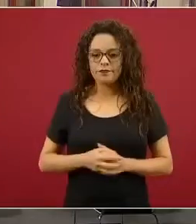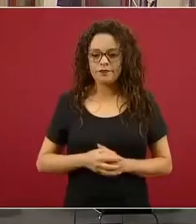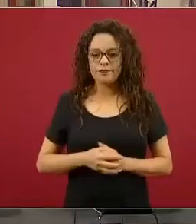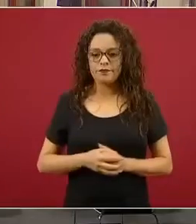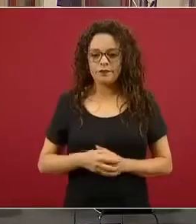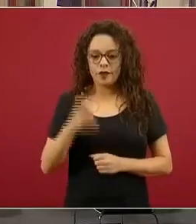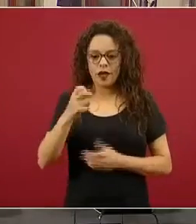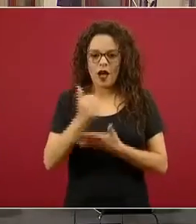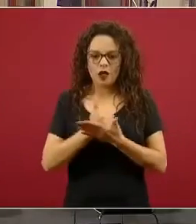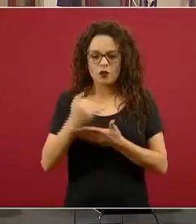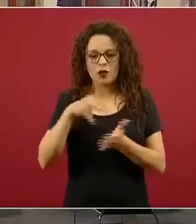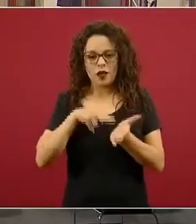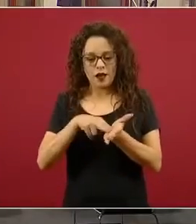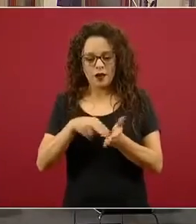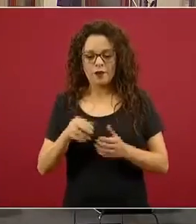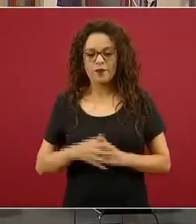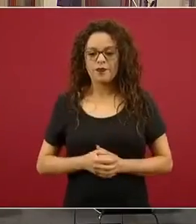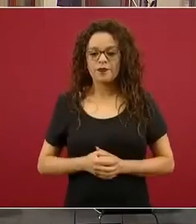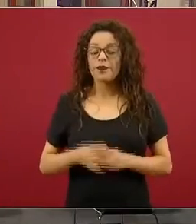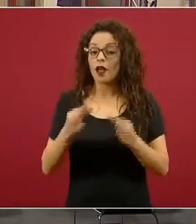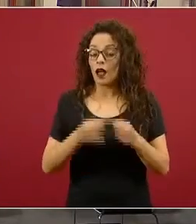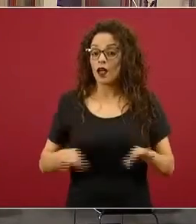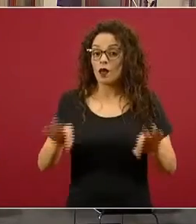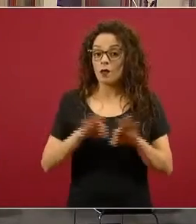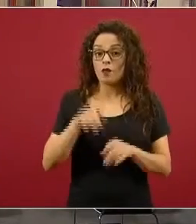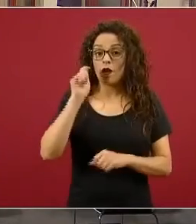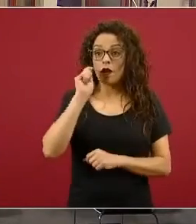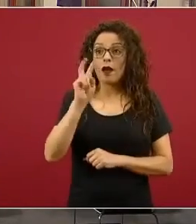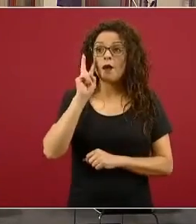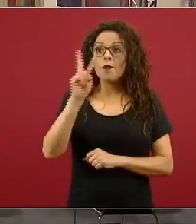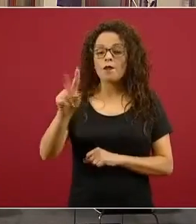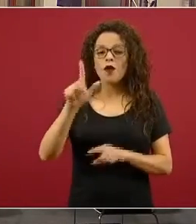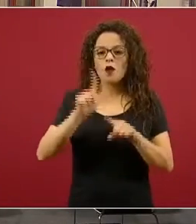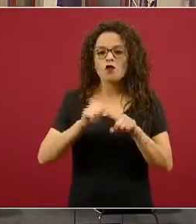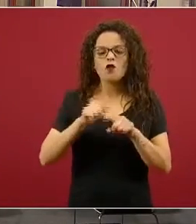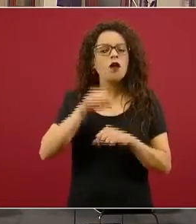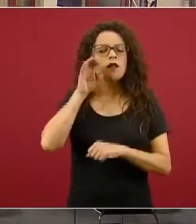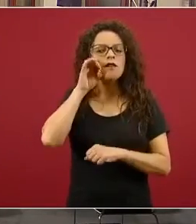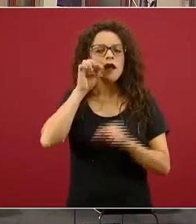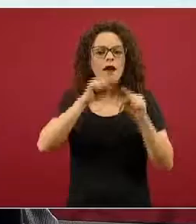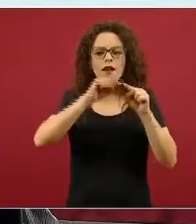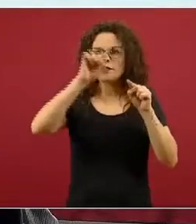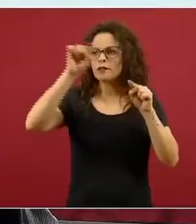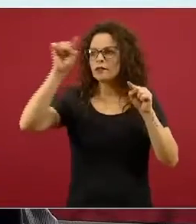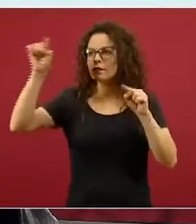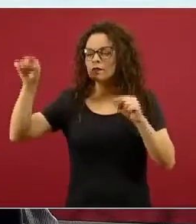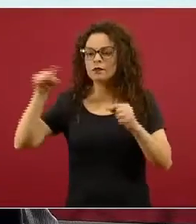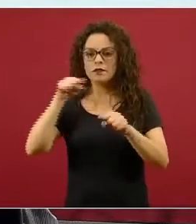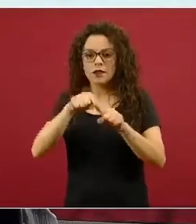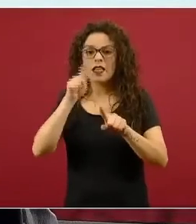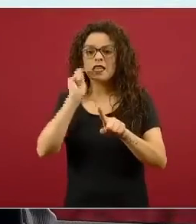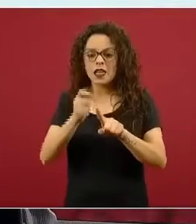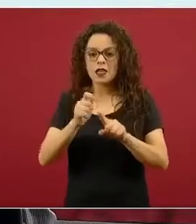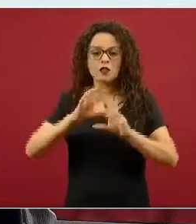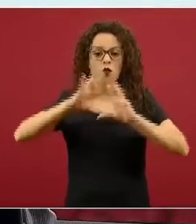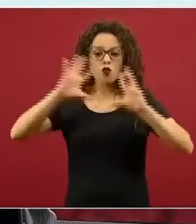Es importante resaltar la línea anaranjada, que lo que refleja es la positividad, es decir,